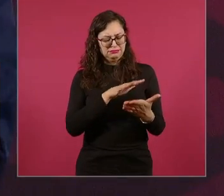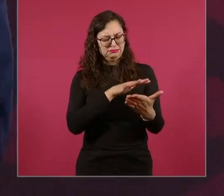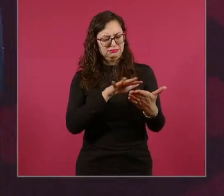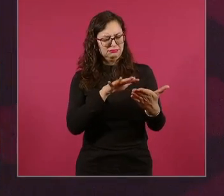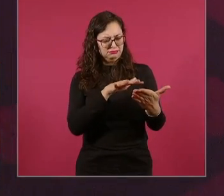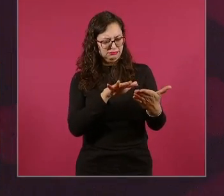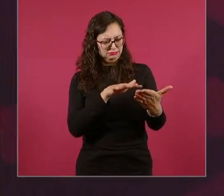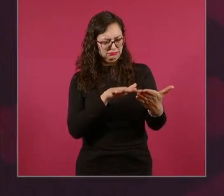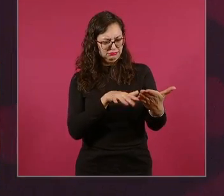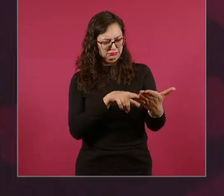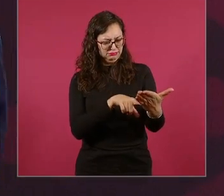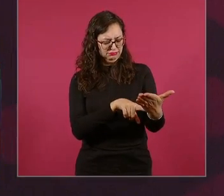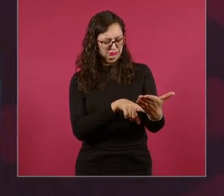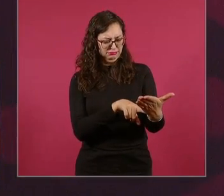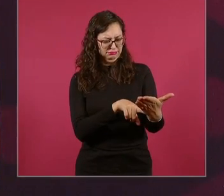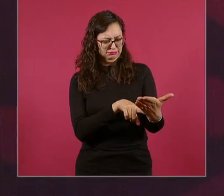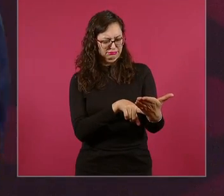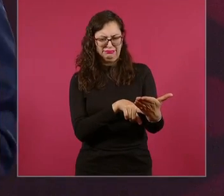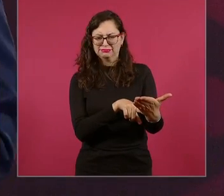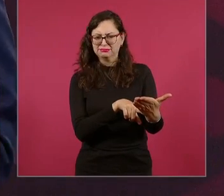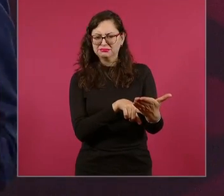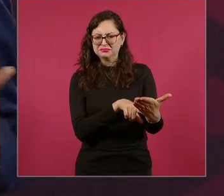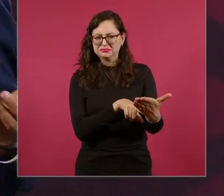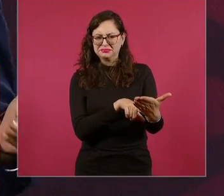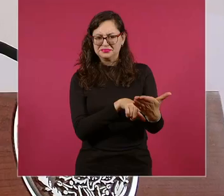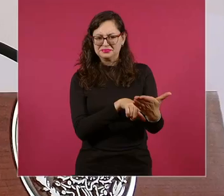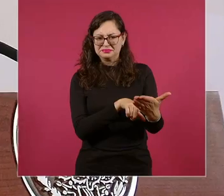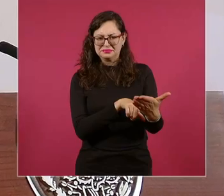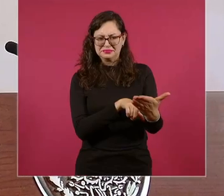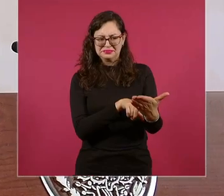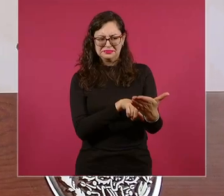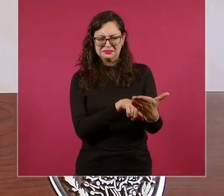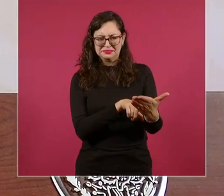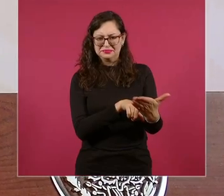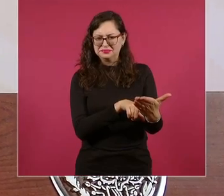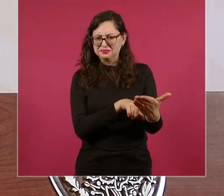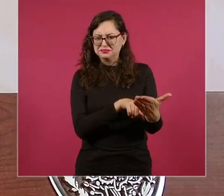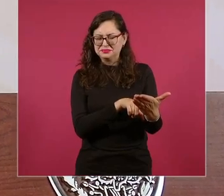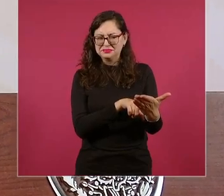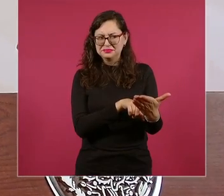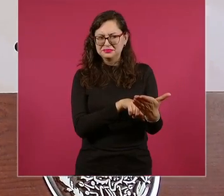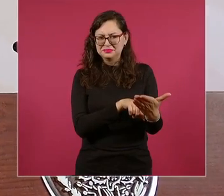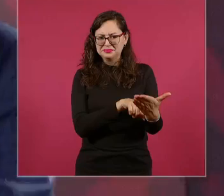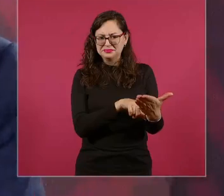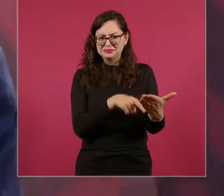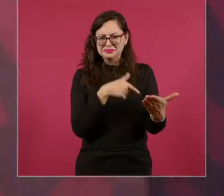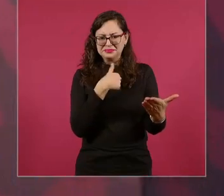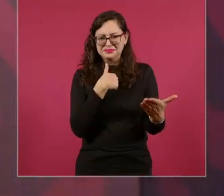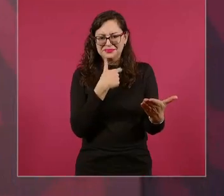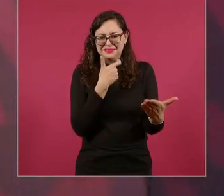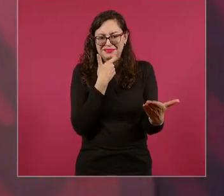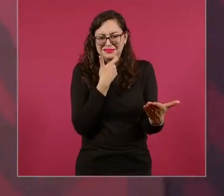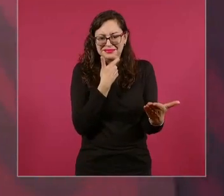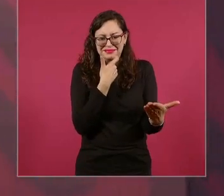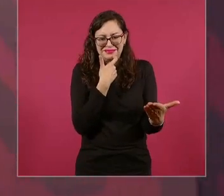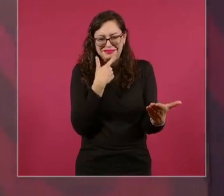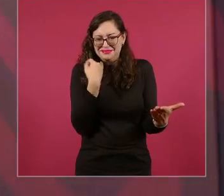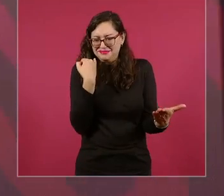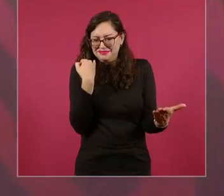Entonces, leo la columna y aquí mismo